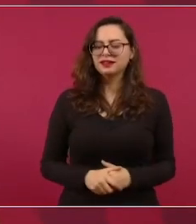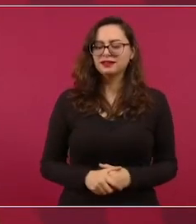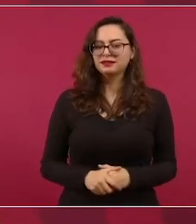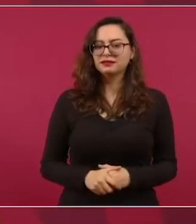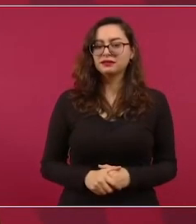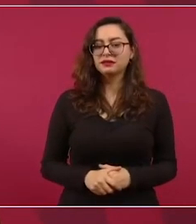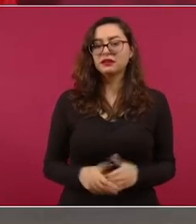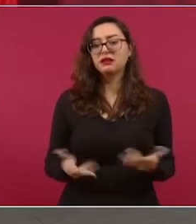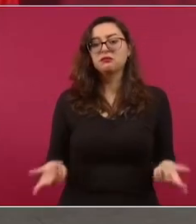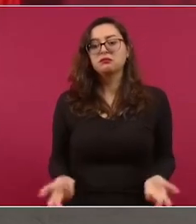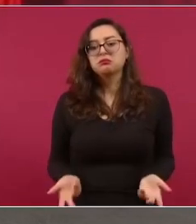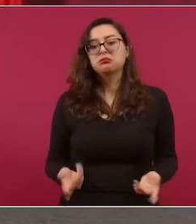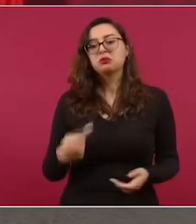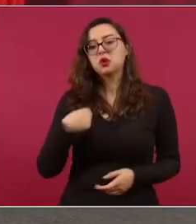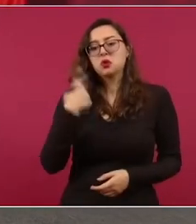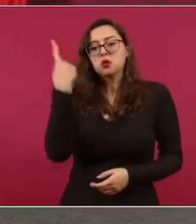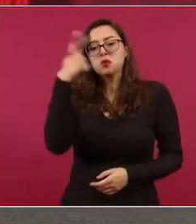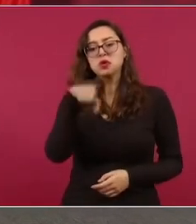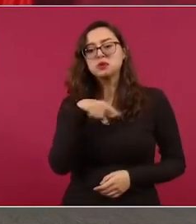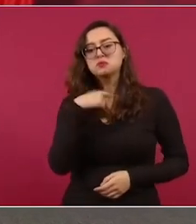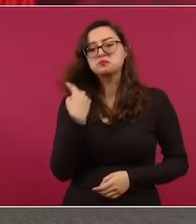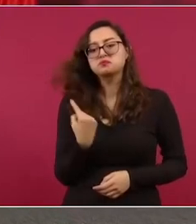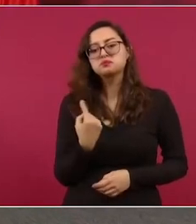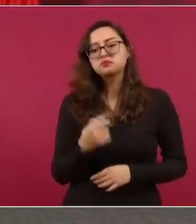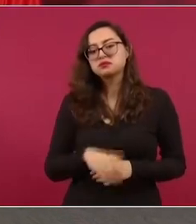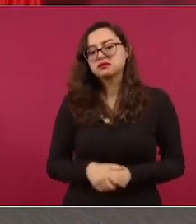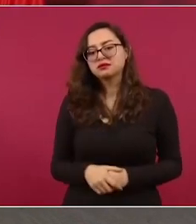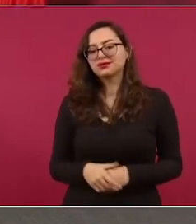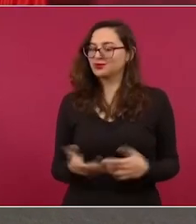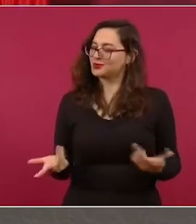no se puede vencer al que